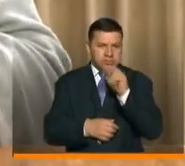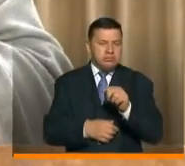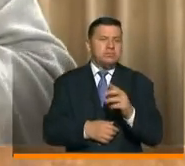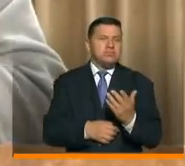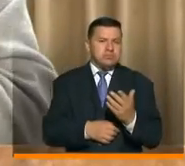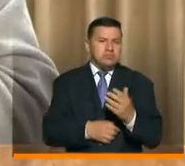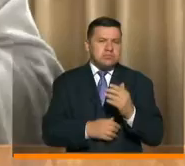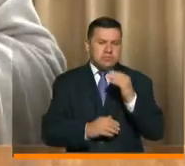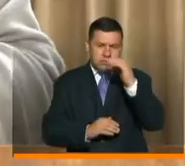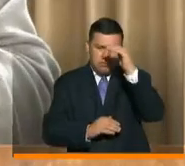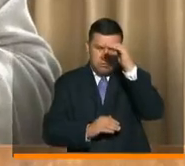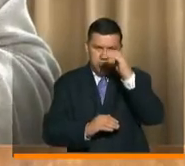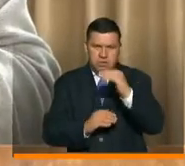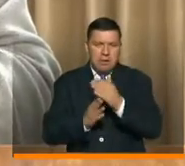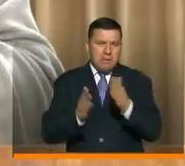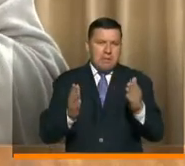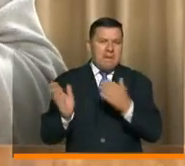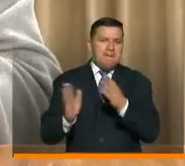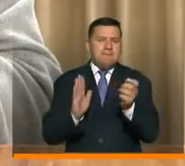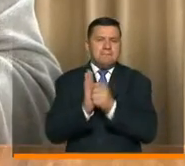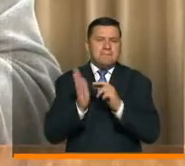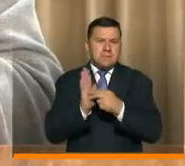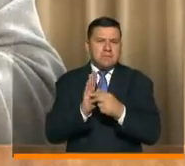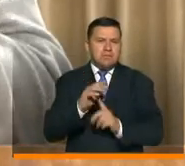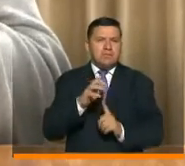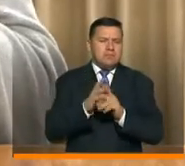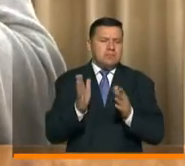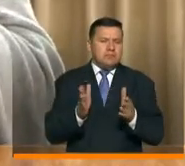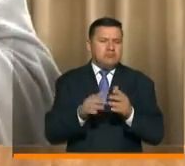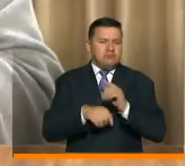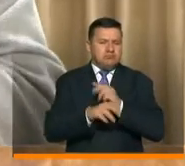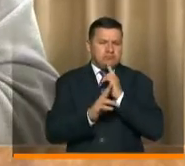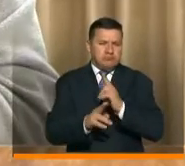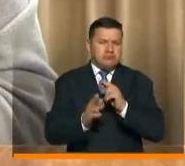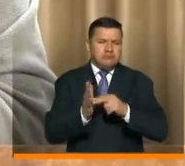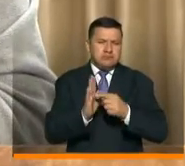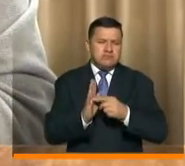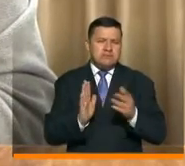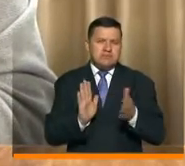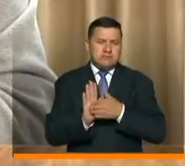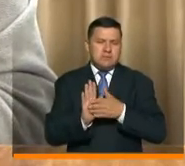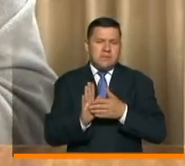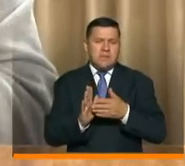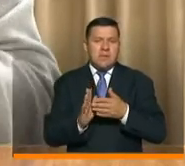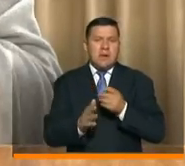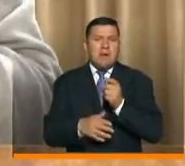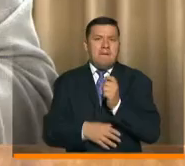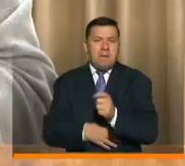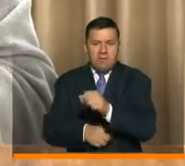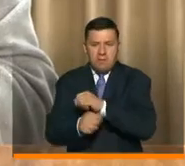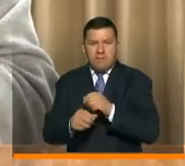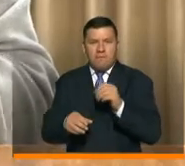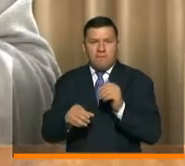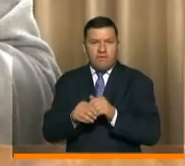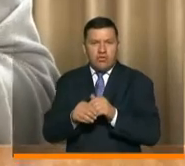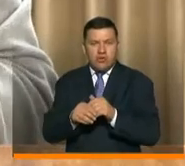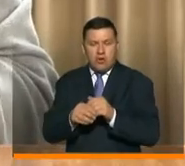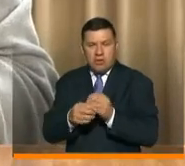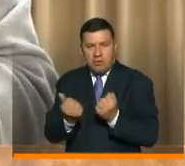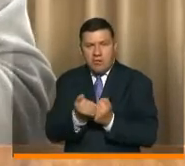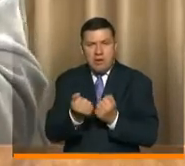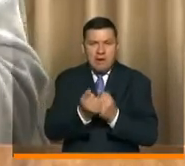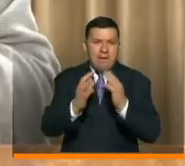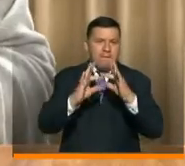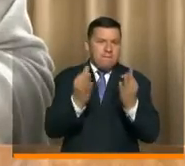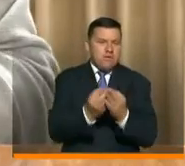y es la reducción, la ampliación de plazos, lo cual les ha generado un efecto muy significativo en su flujo de caja. El Fondo Solidario apoyando a